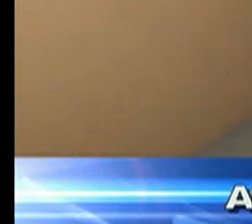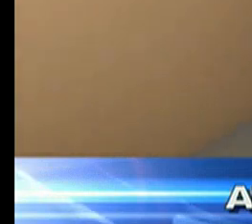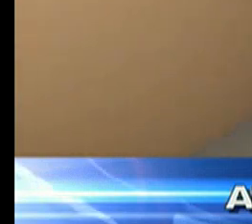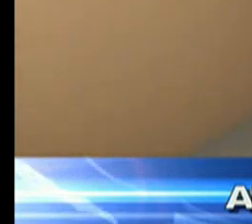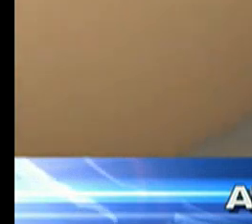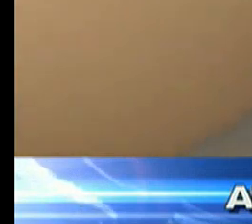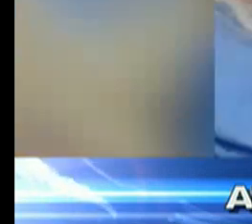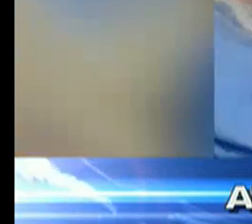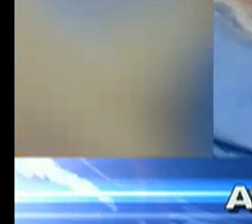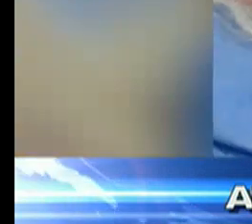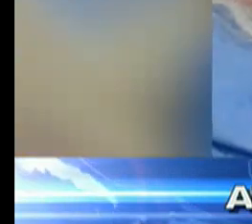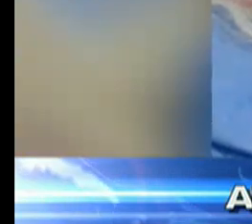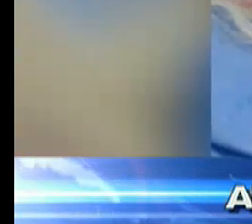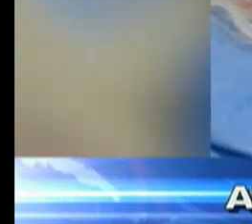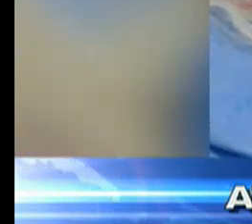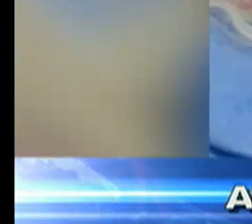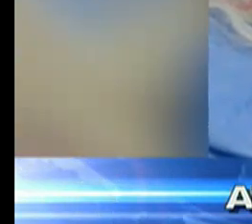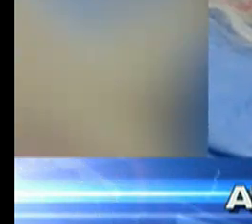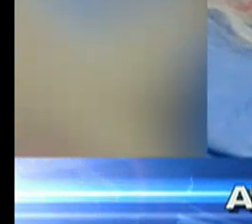en Guayaquil.